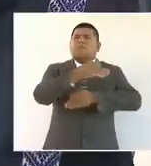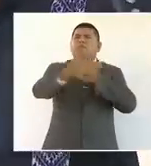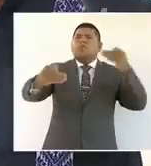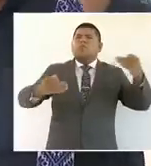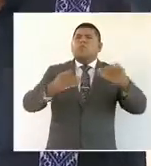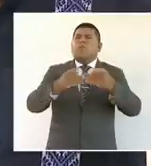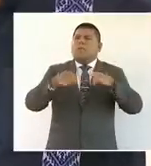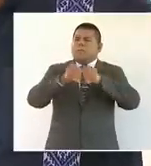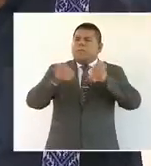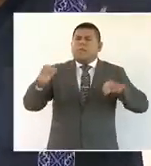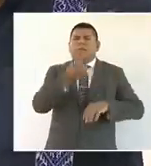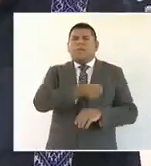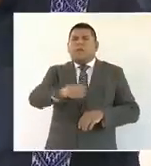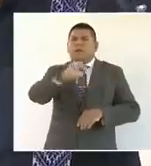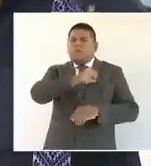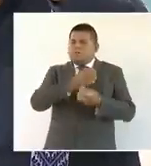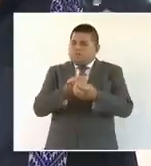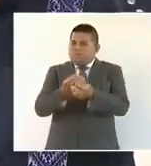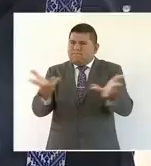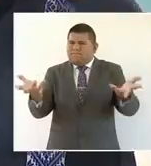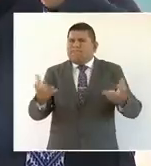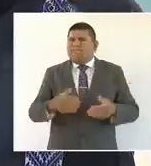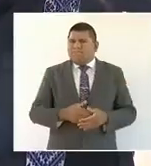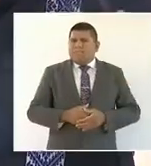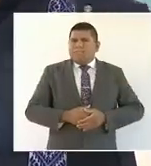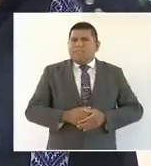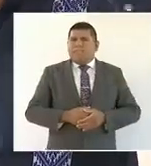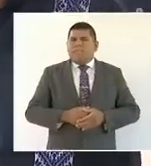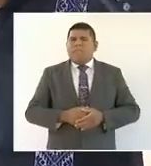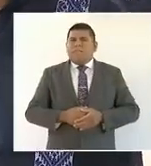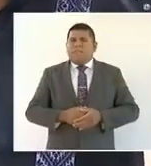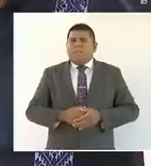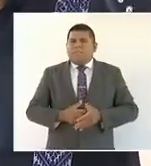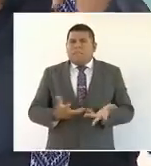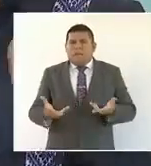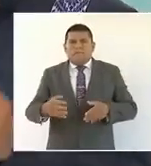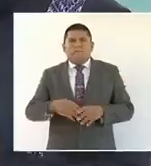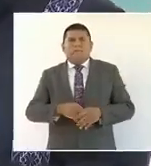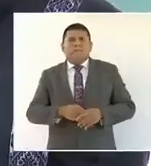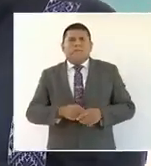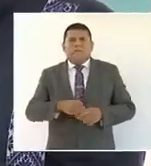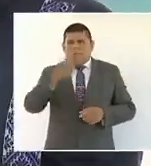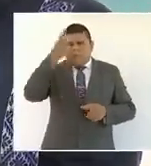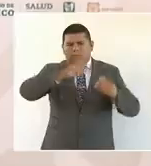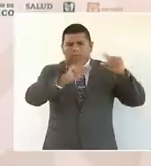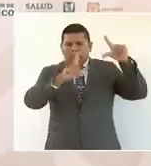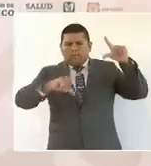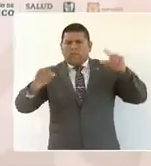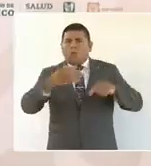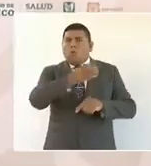Ya íbamos a iniciar, a levantar el sistema de salud.